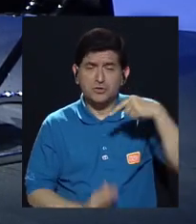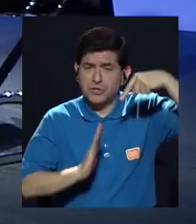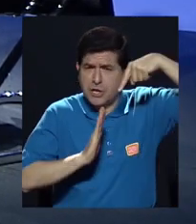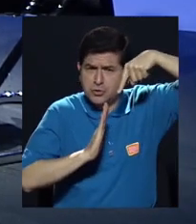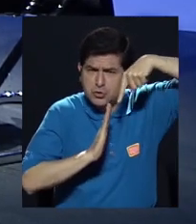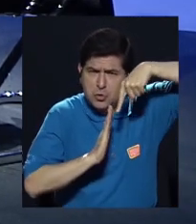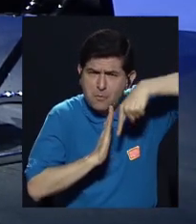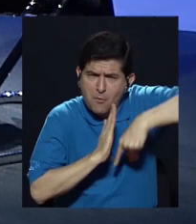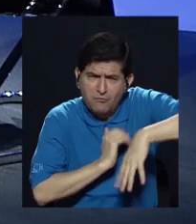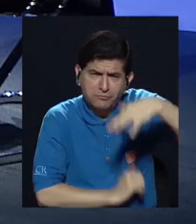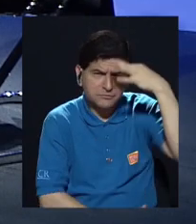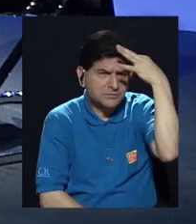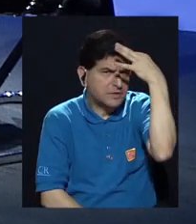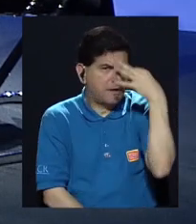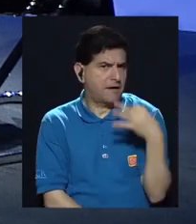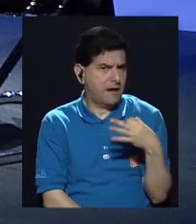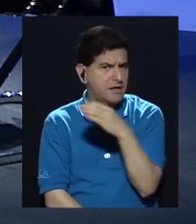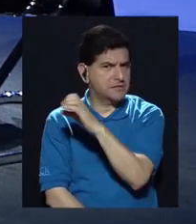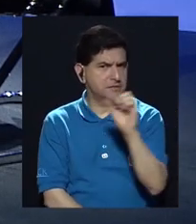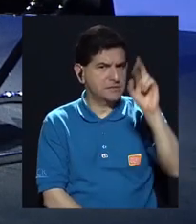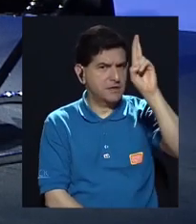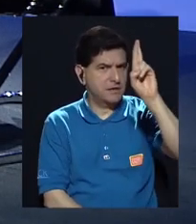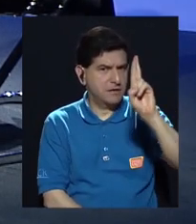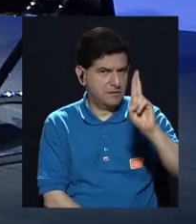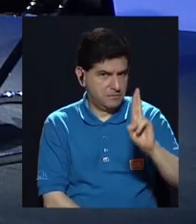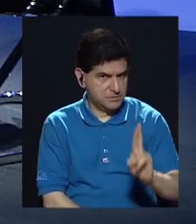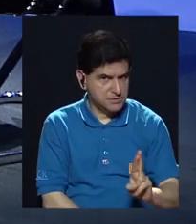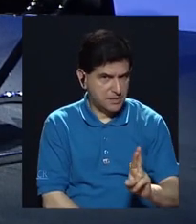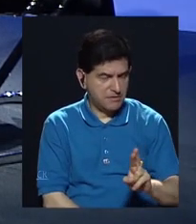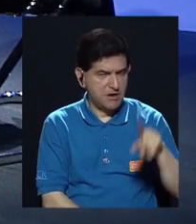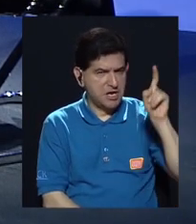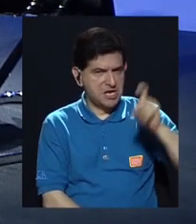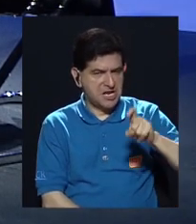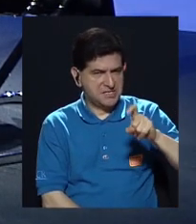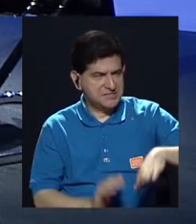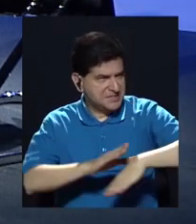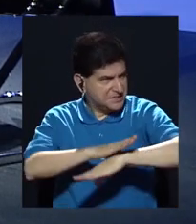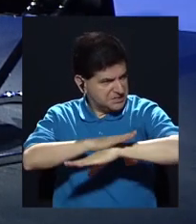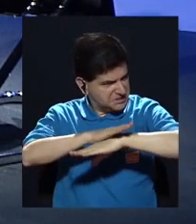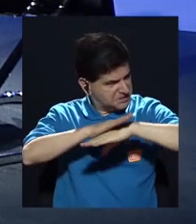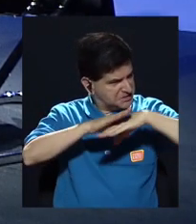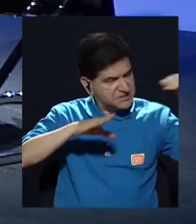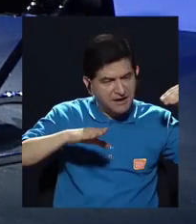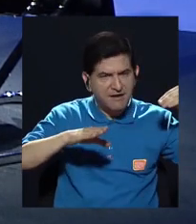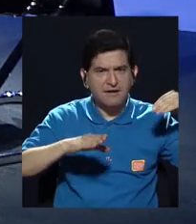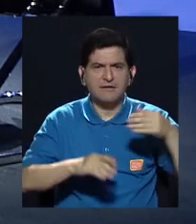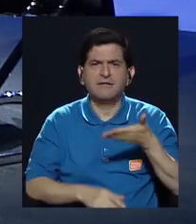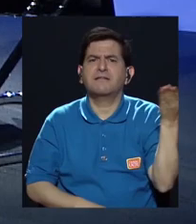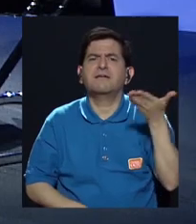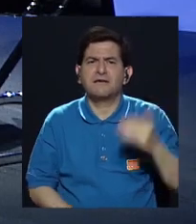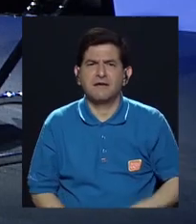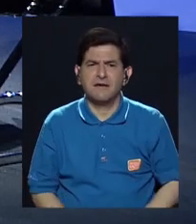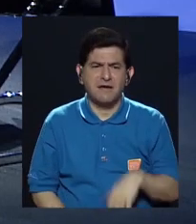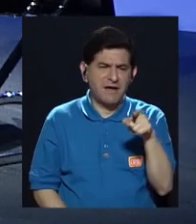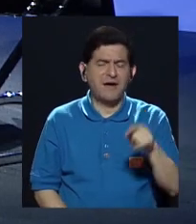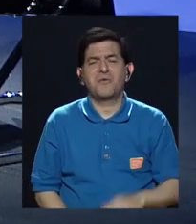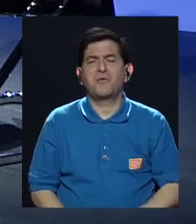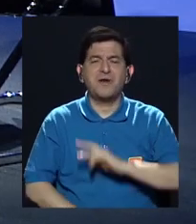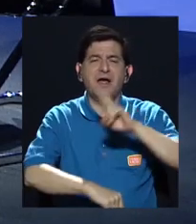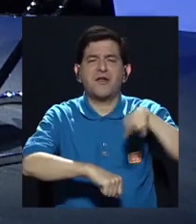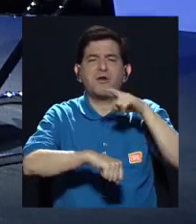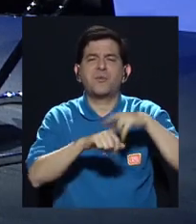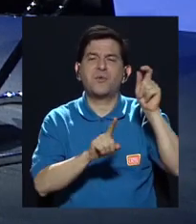una profunda convicción de que Costa Rica había que sacarla de ser una